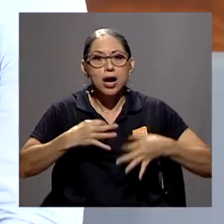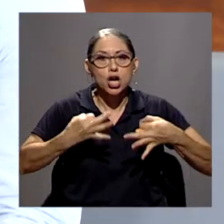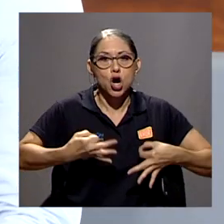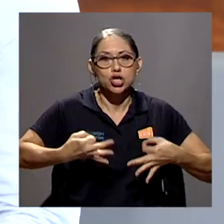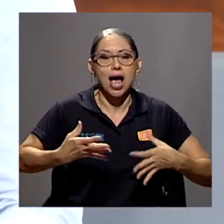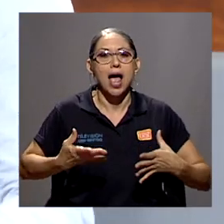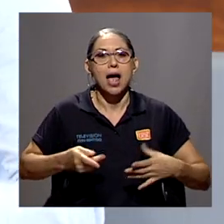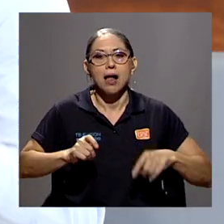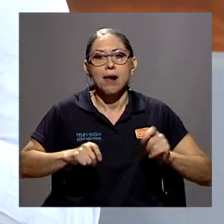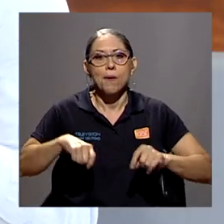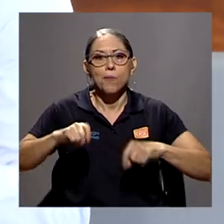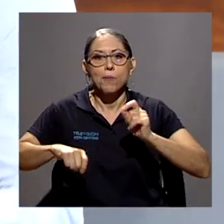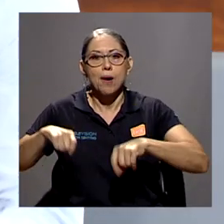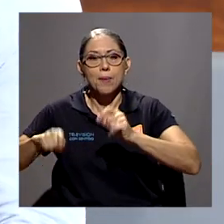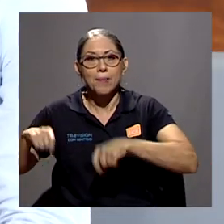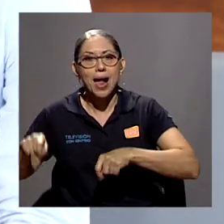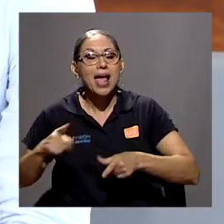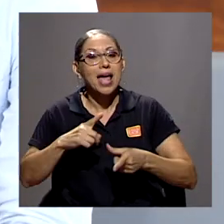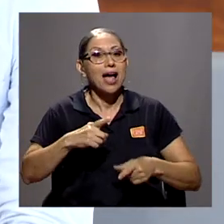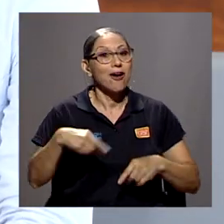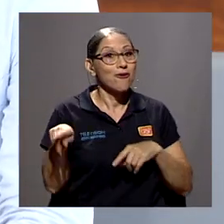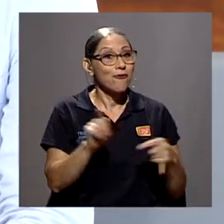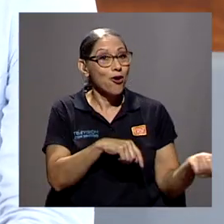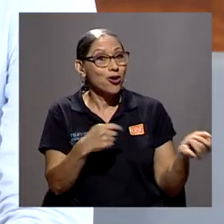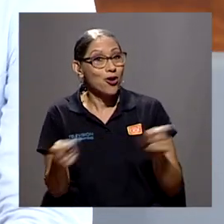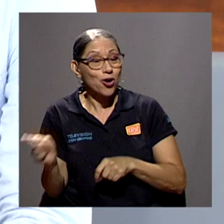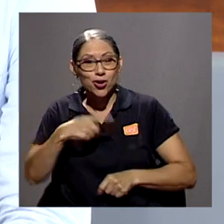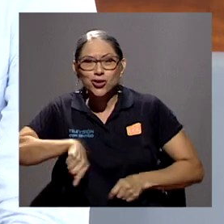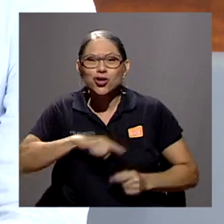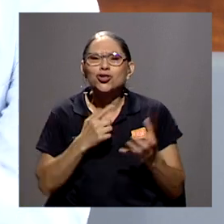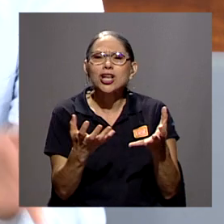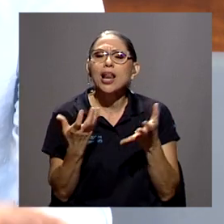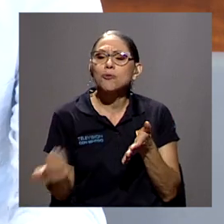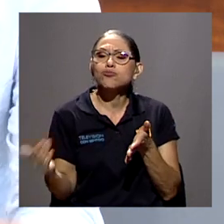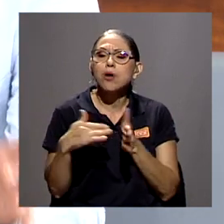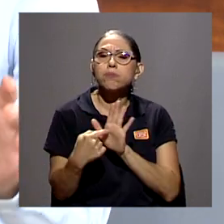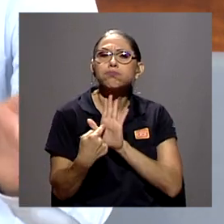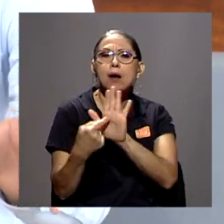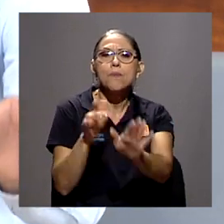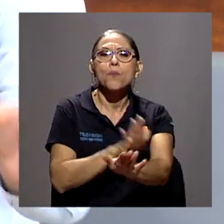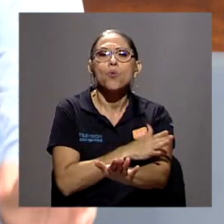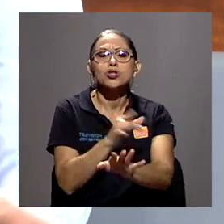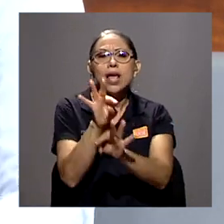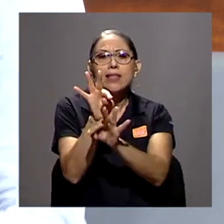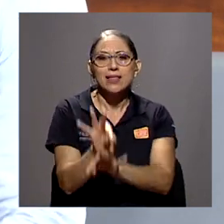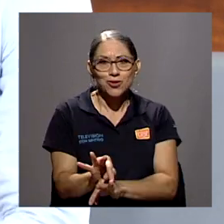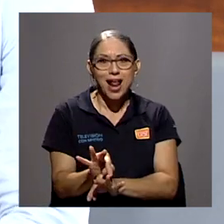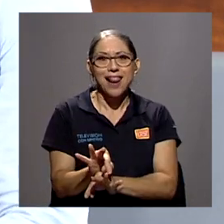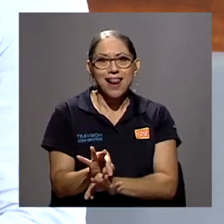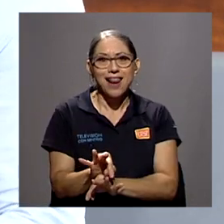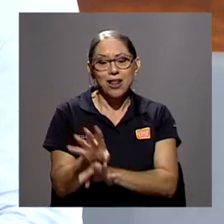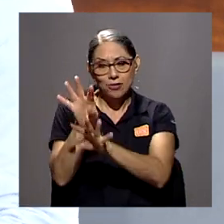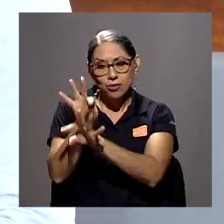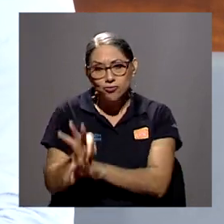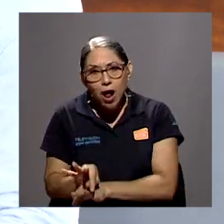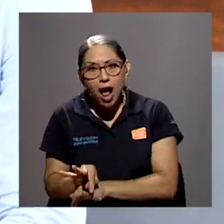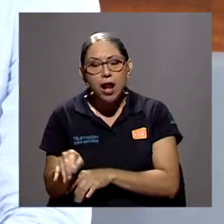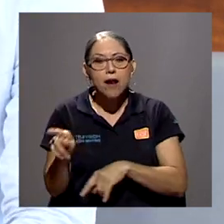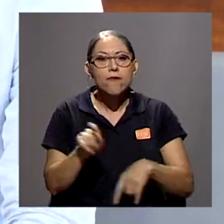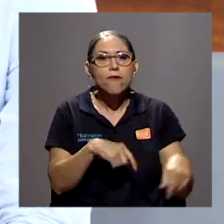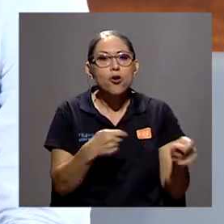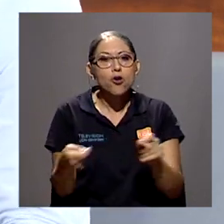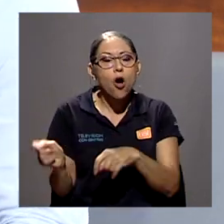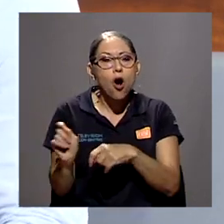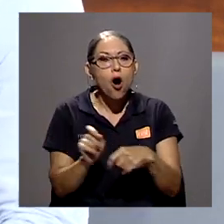inclusive como rescatar la música tradicional anna está un tanto a nivel folclórico como contemporáneo bueno